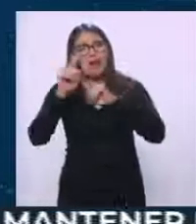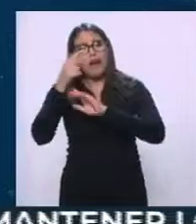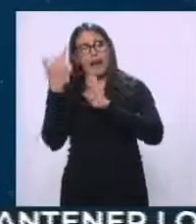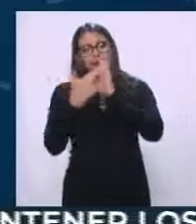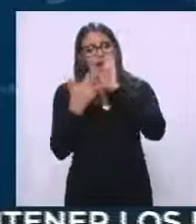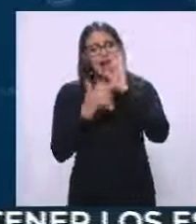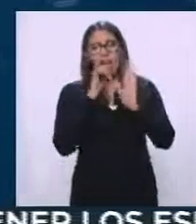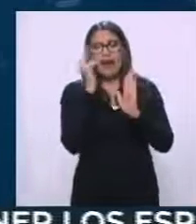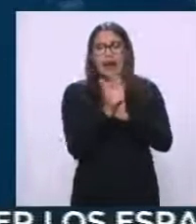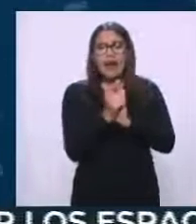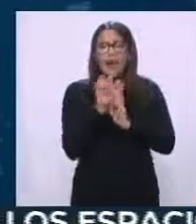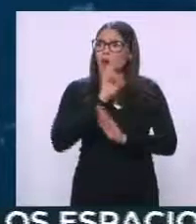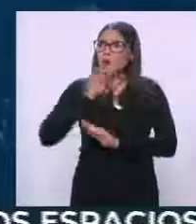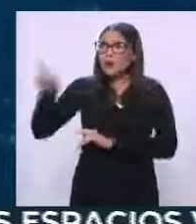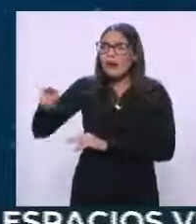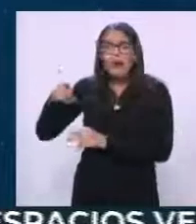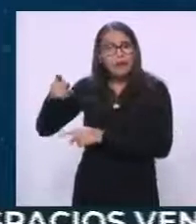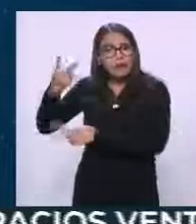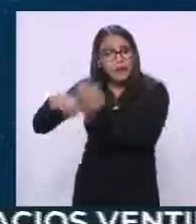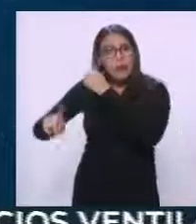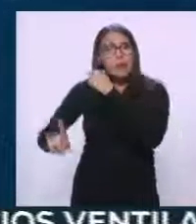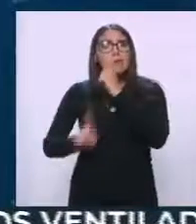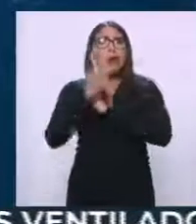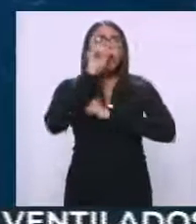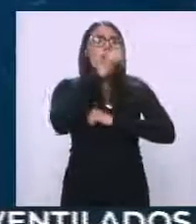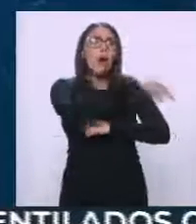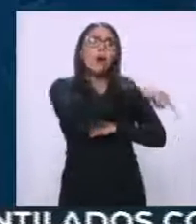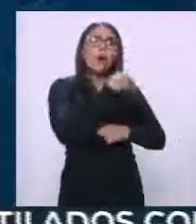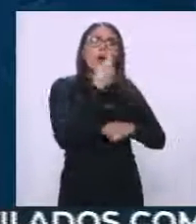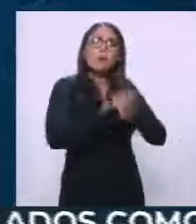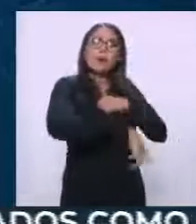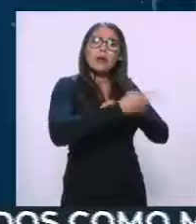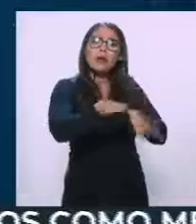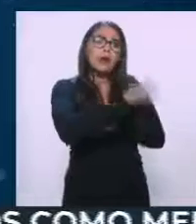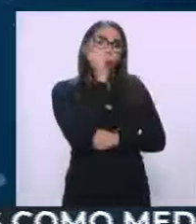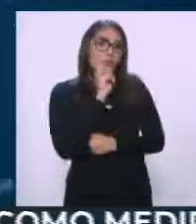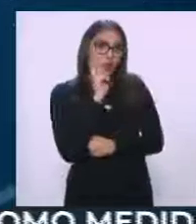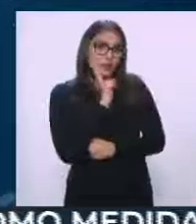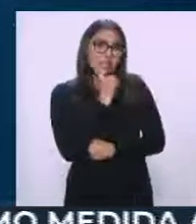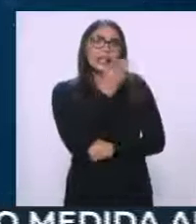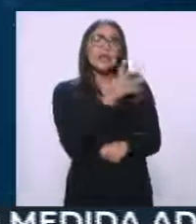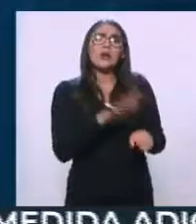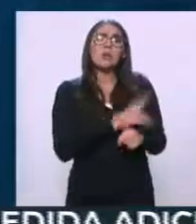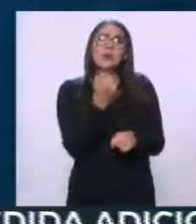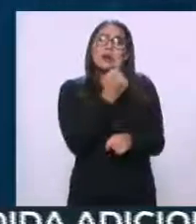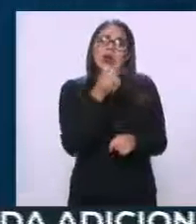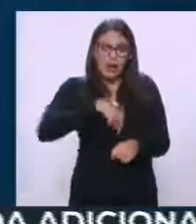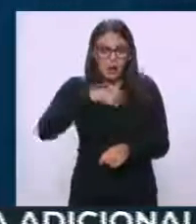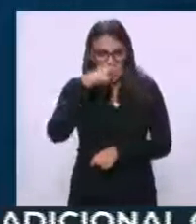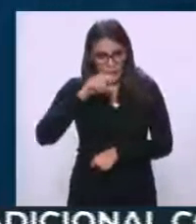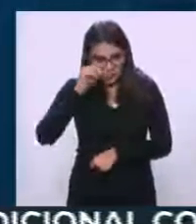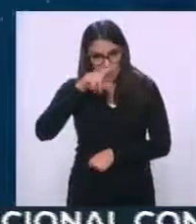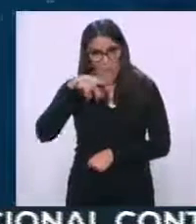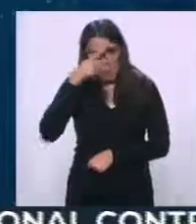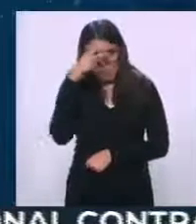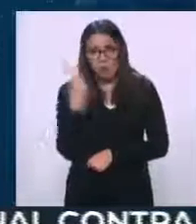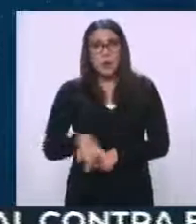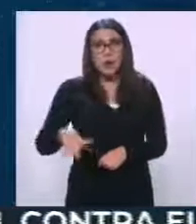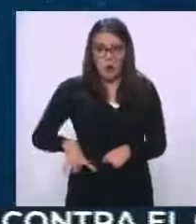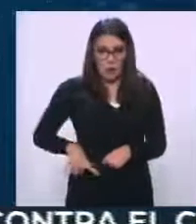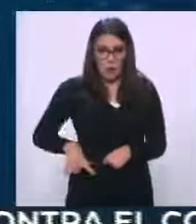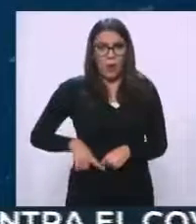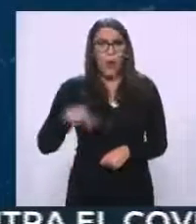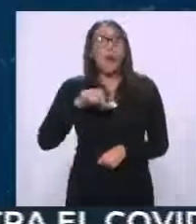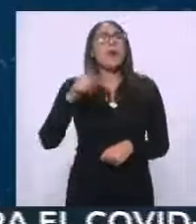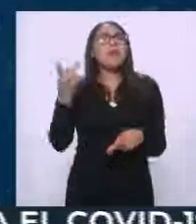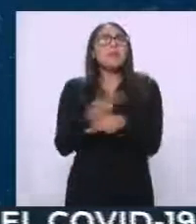violenten o que pongan en riesgo a las mujeres, y esto es a través de tratados suscritos por el Estado mexicano. ¿Qué sucedió hoy con